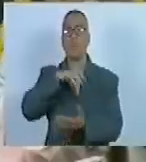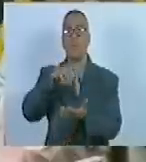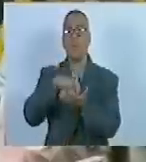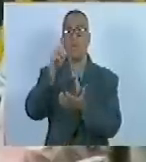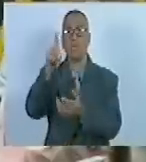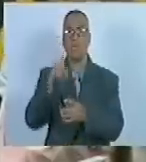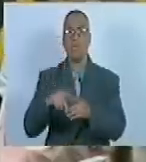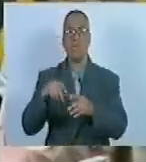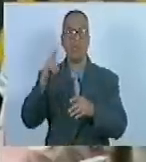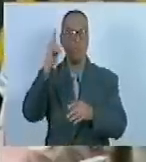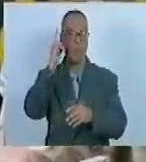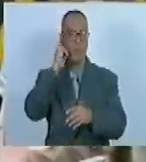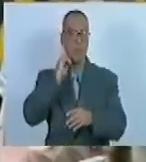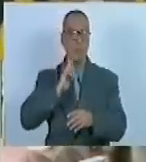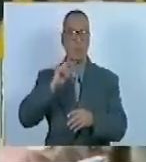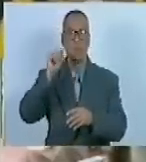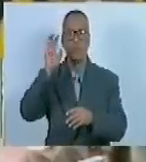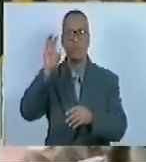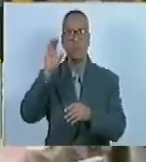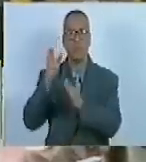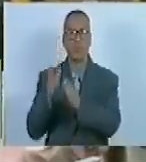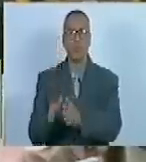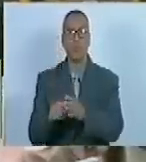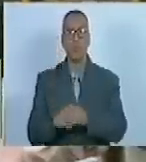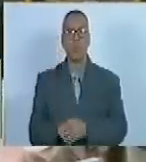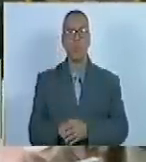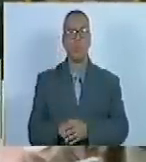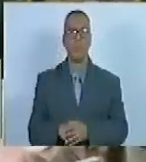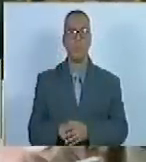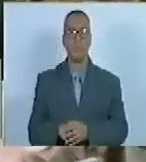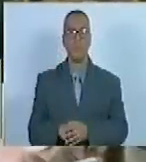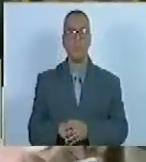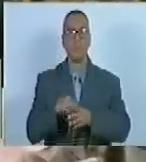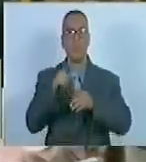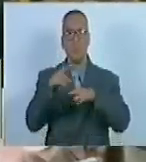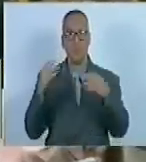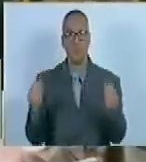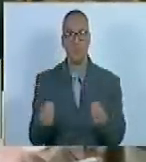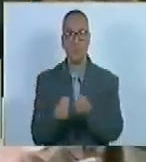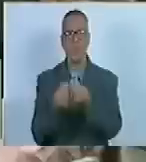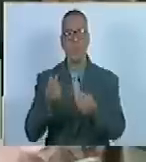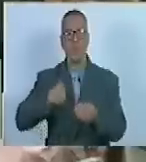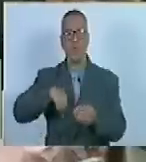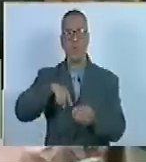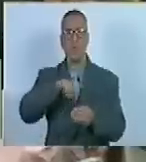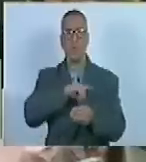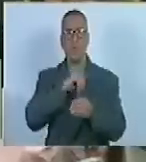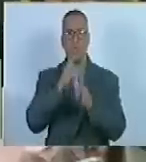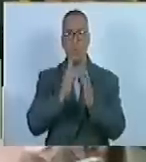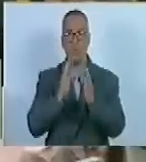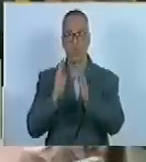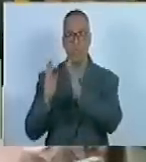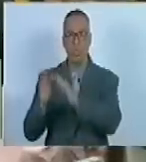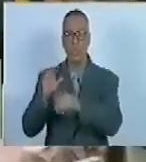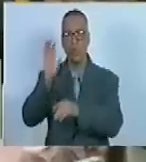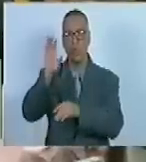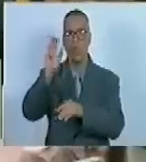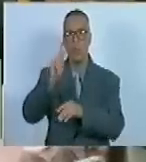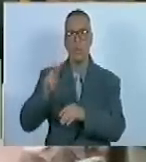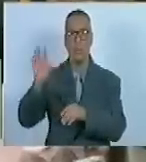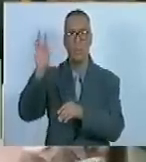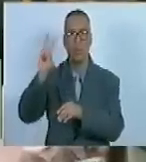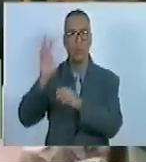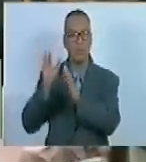mayoría bolivariana para estar conjuntamente con todo el bloque de la patria